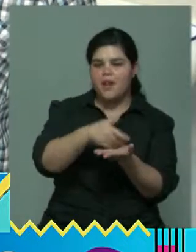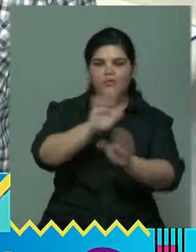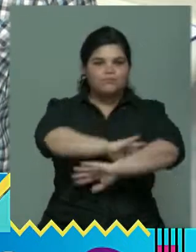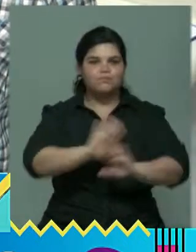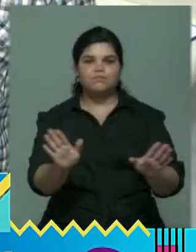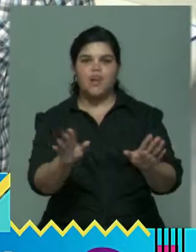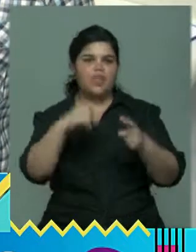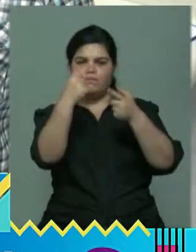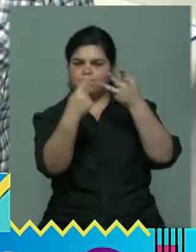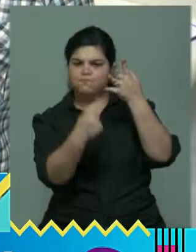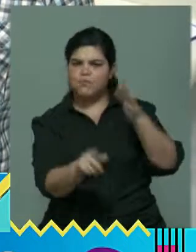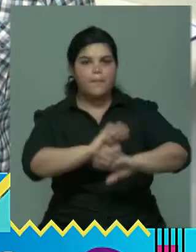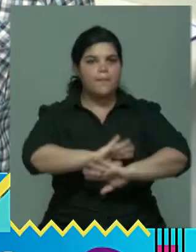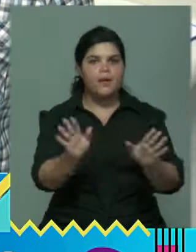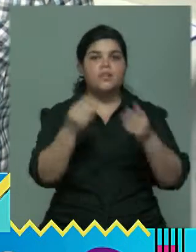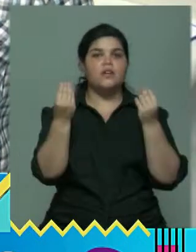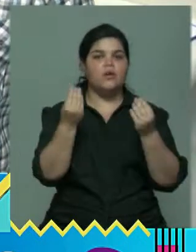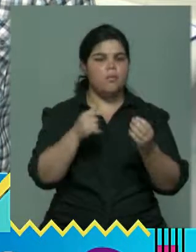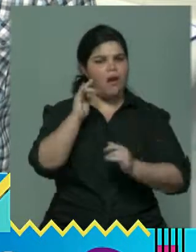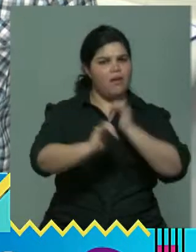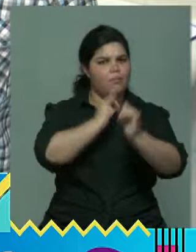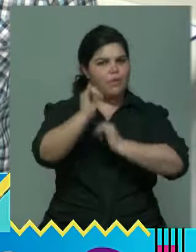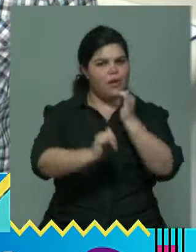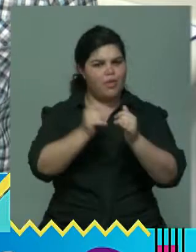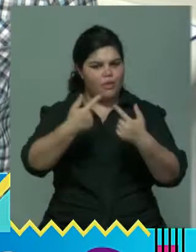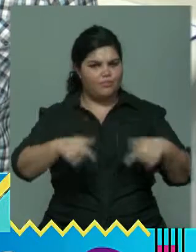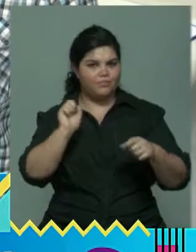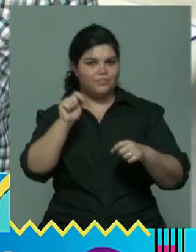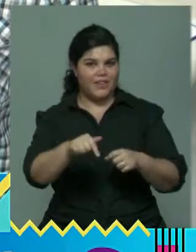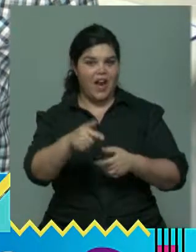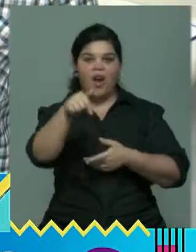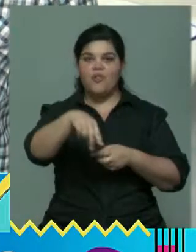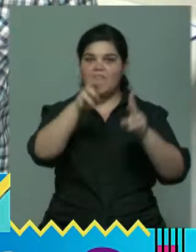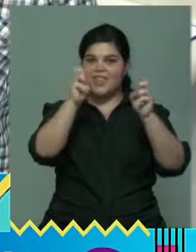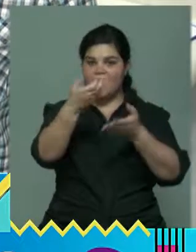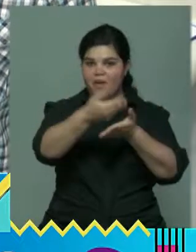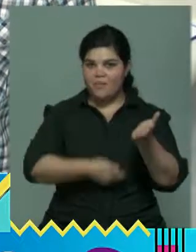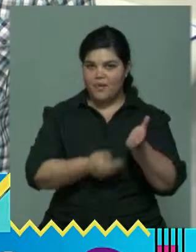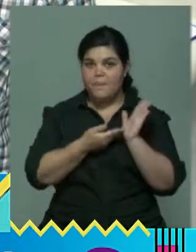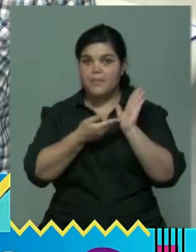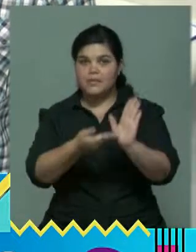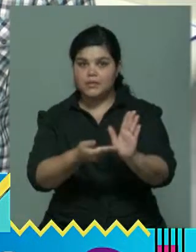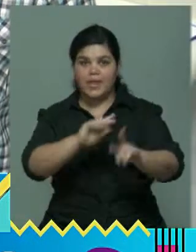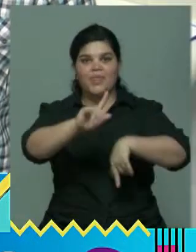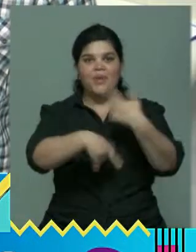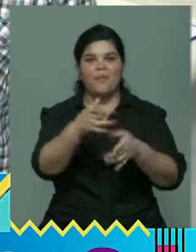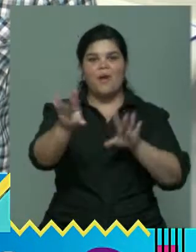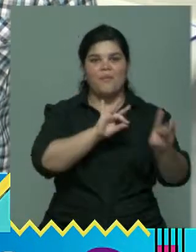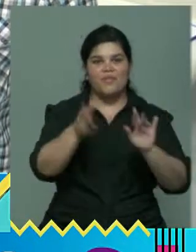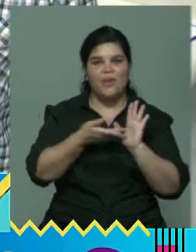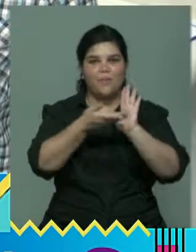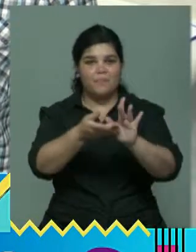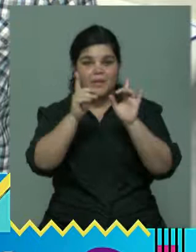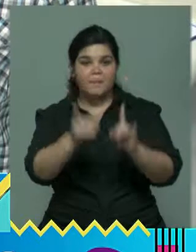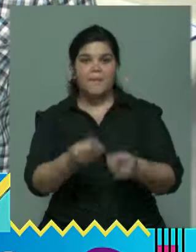sus formas? ¿Sí? Vamos a estar hablando también y explotándonos un poquito acerca de eso. Así que vamos a presentar el tema y automáticamente presentamos a nuestros invitados para dar